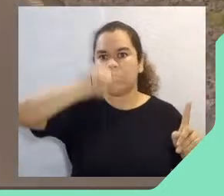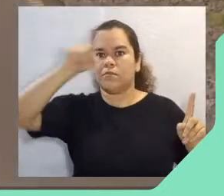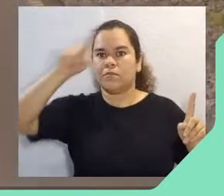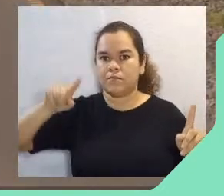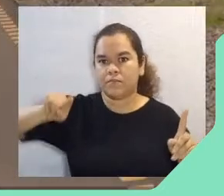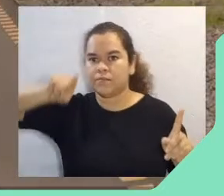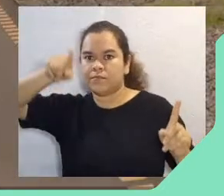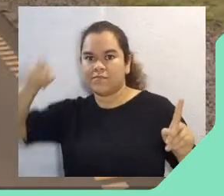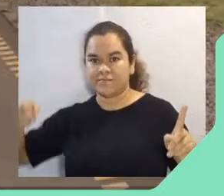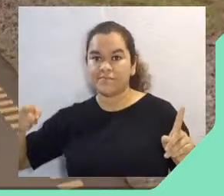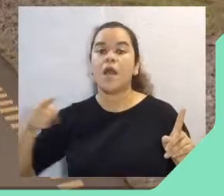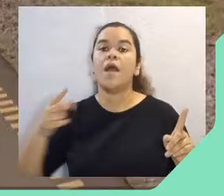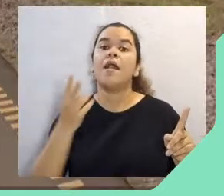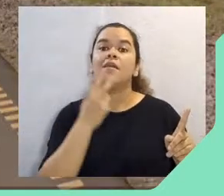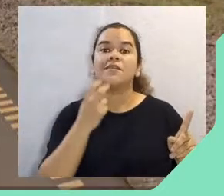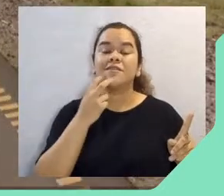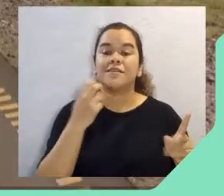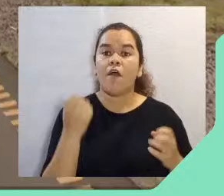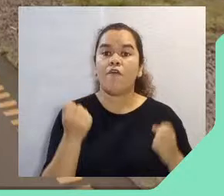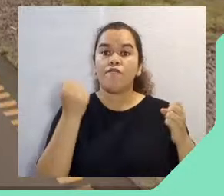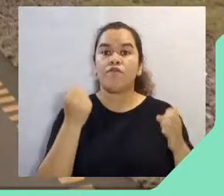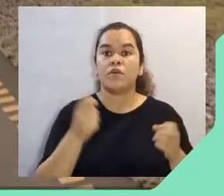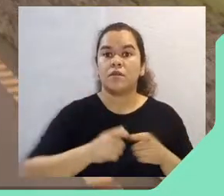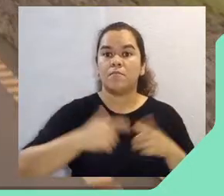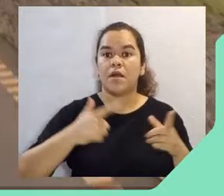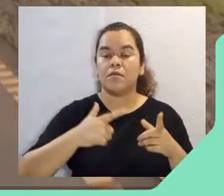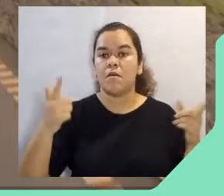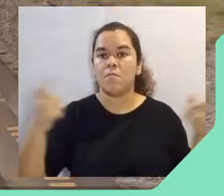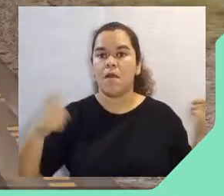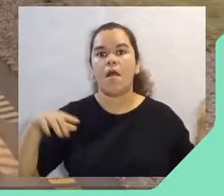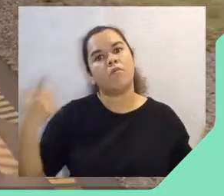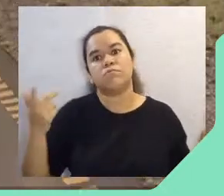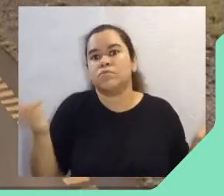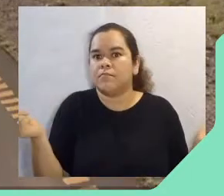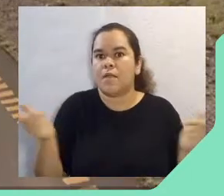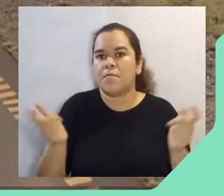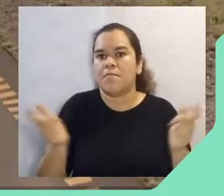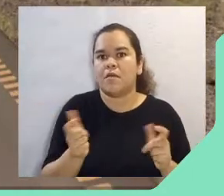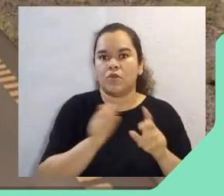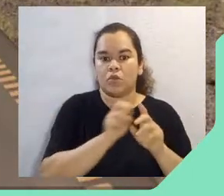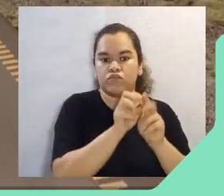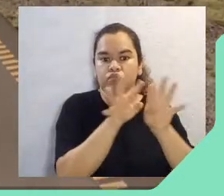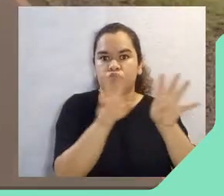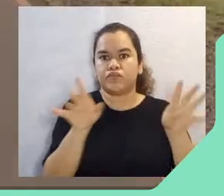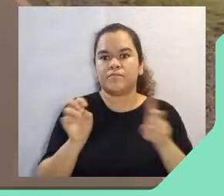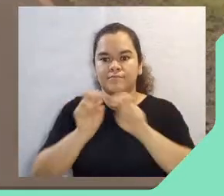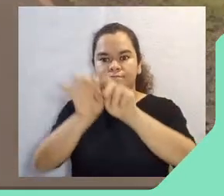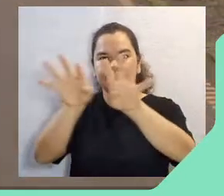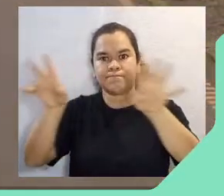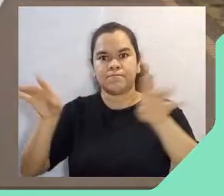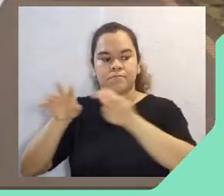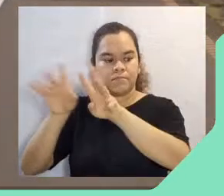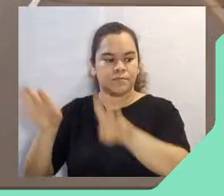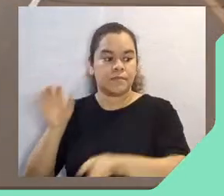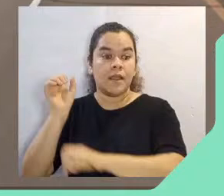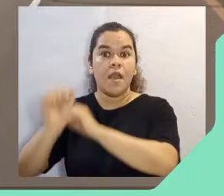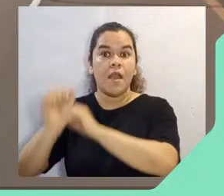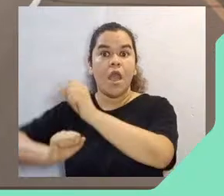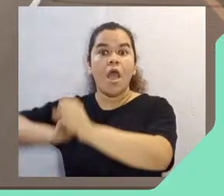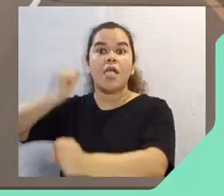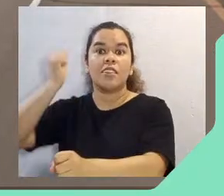tensión cada vez a niveles más bajos y vamos a ir distribuyendo la energía hasta llegar a esta otra